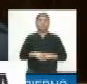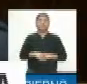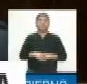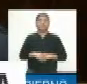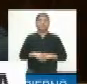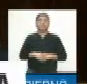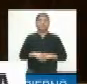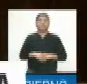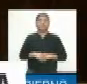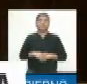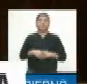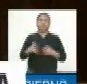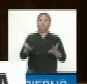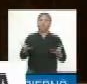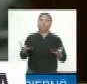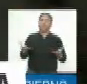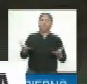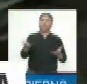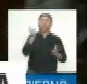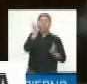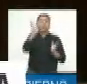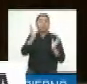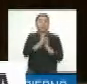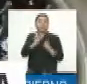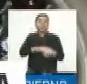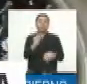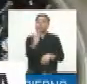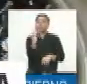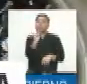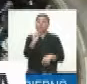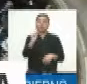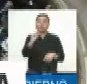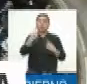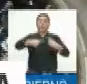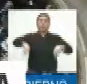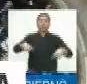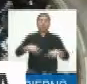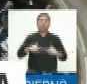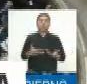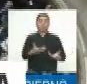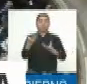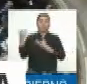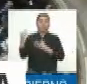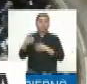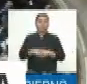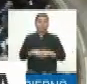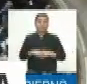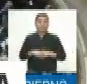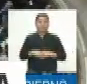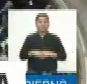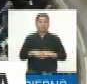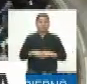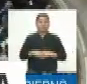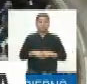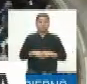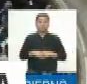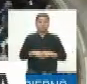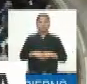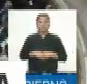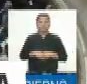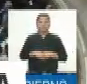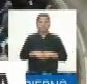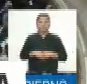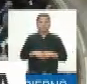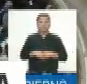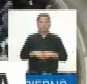que viene en la Cámara de Diputados. Entonces, hay que ver si la misma estrategia vuelve a funcionar este año. Y ahí vemos en la pantalla quién está